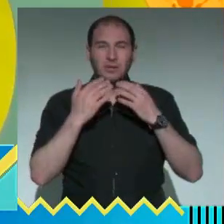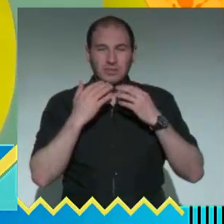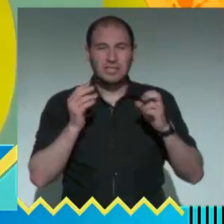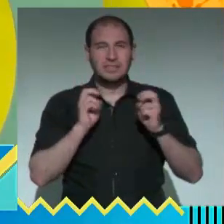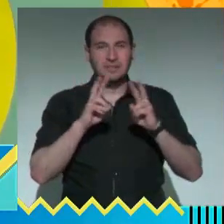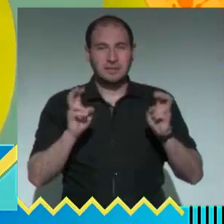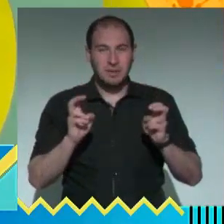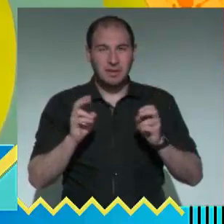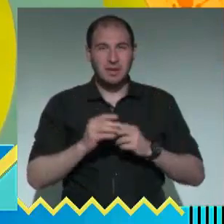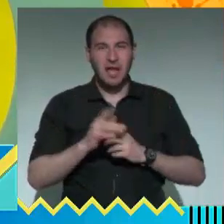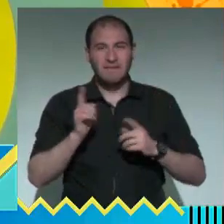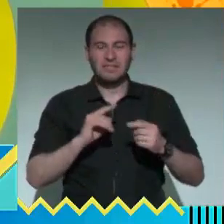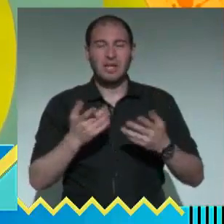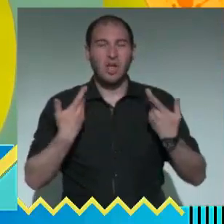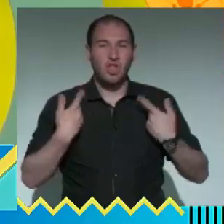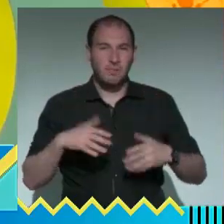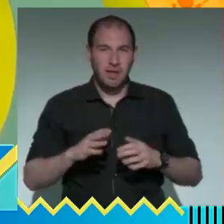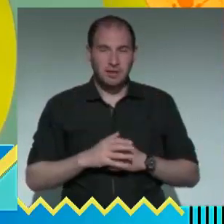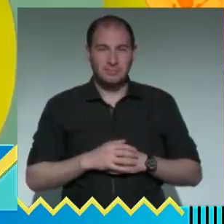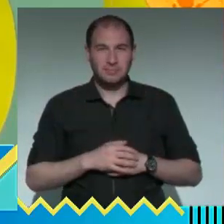cuestiones por ahí cotidianas